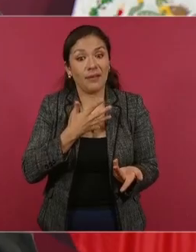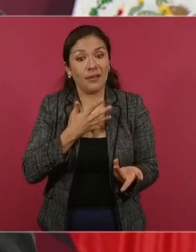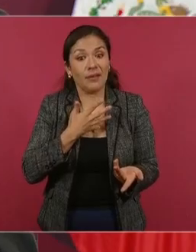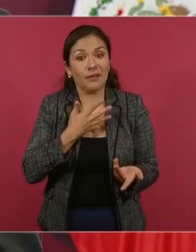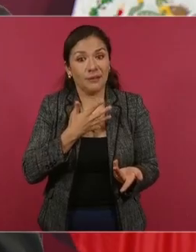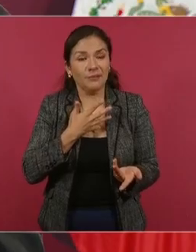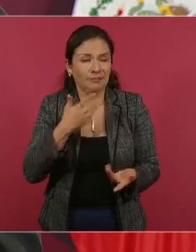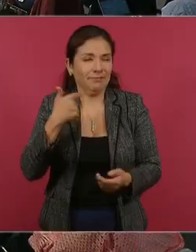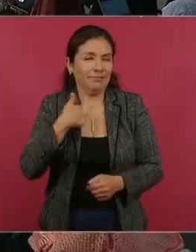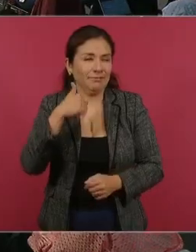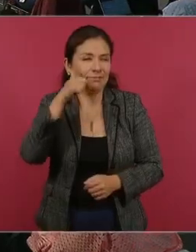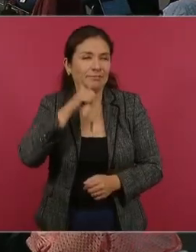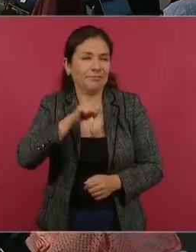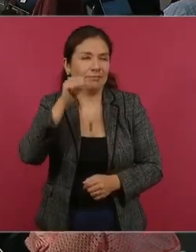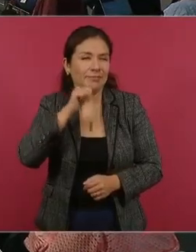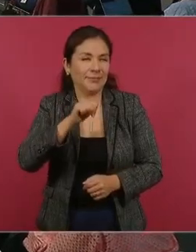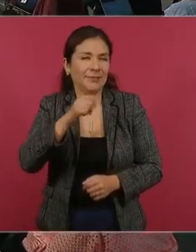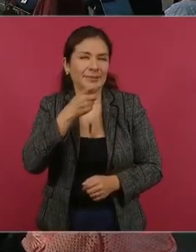Ya ven que yo siempre